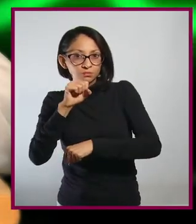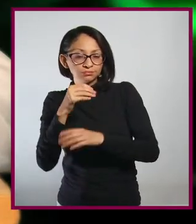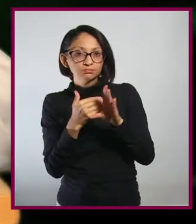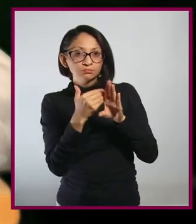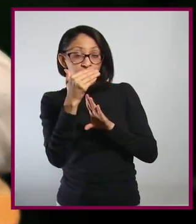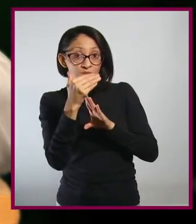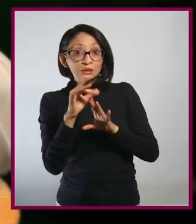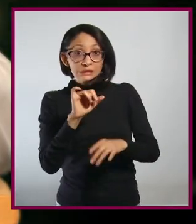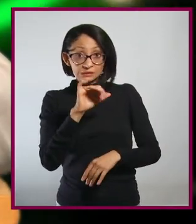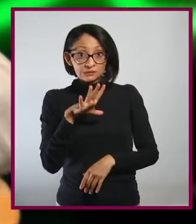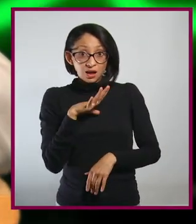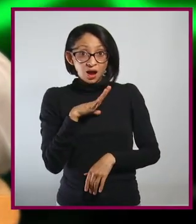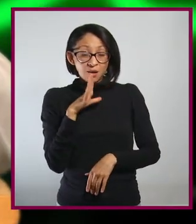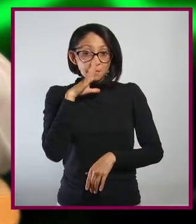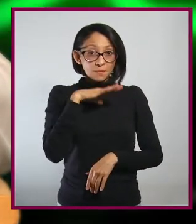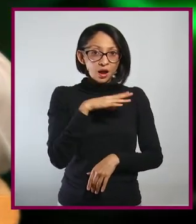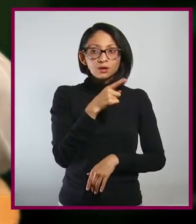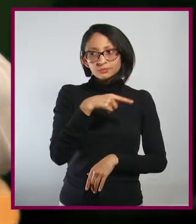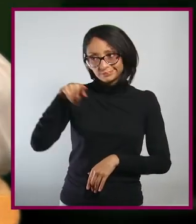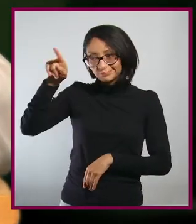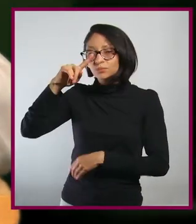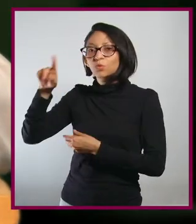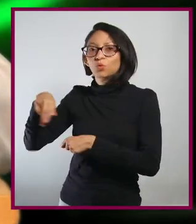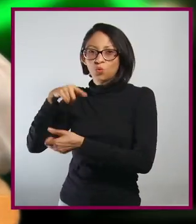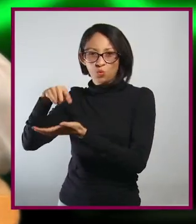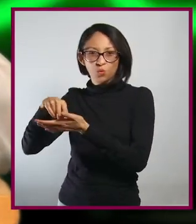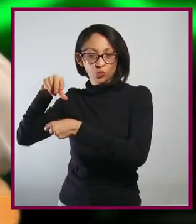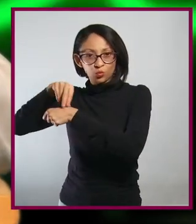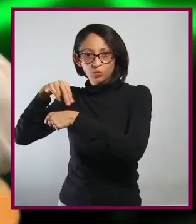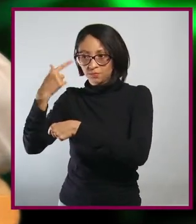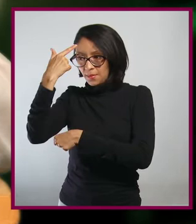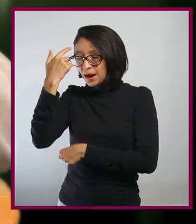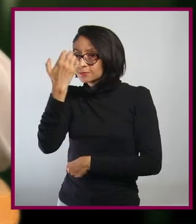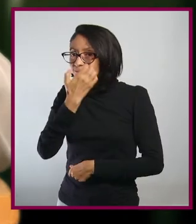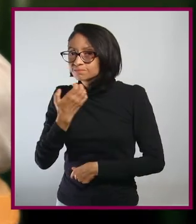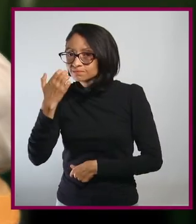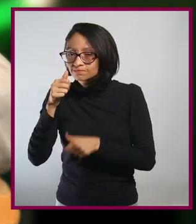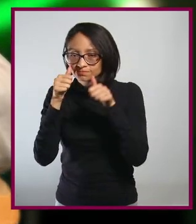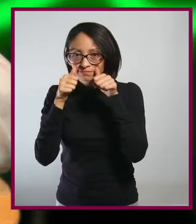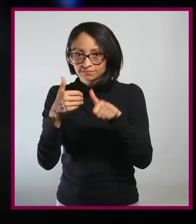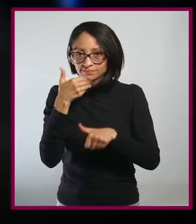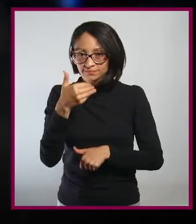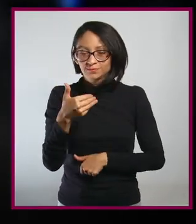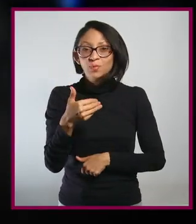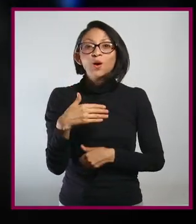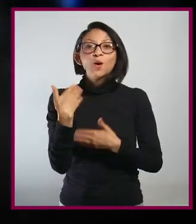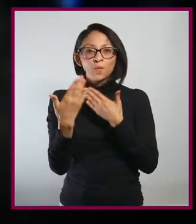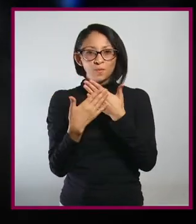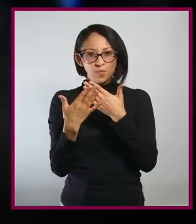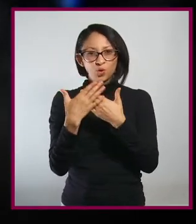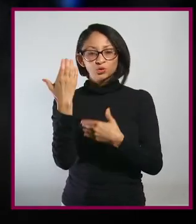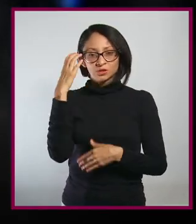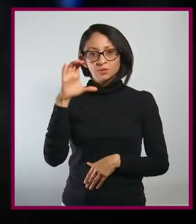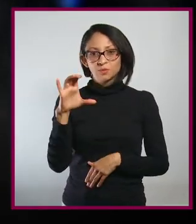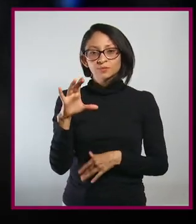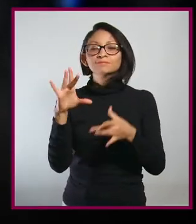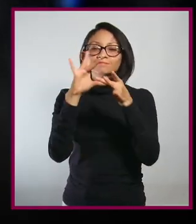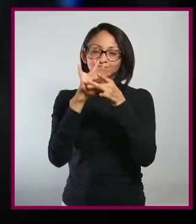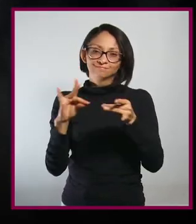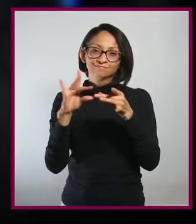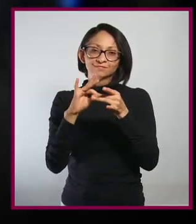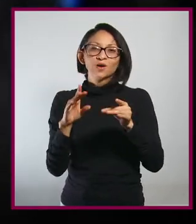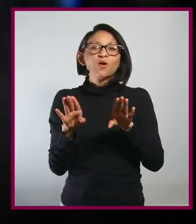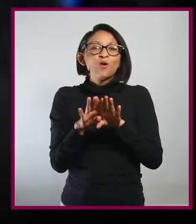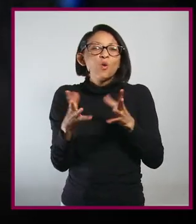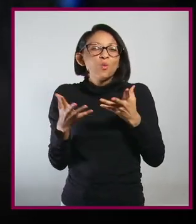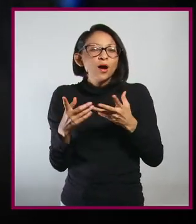el caso, que acudan al centro de salud a recibir tratamiento oportuno. La siguiente cápsula es justamente sobre